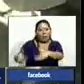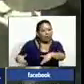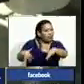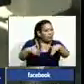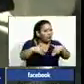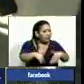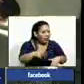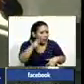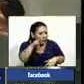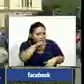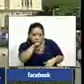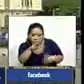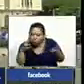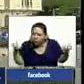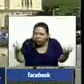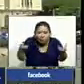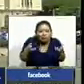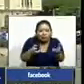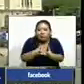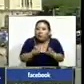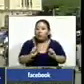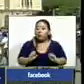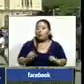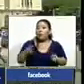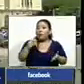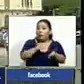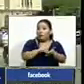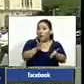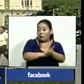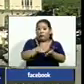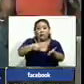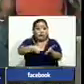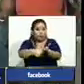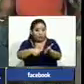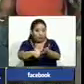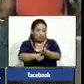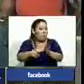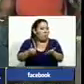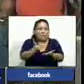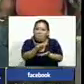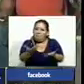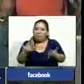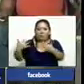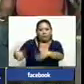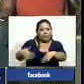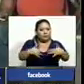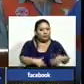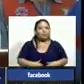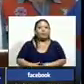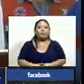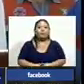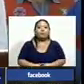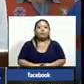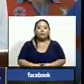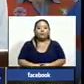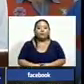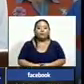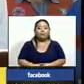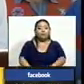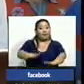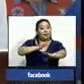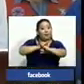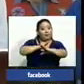con alta concentración de público programadas por la Municipalidad, entre otras acciones. Y prevenir